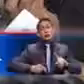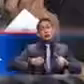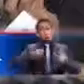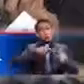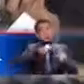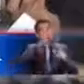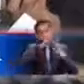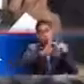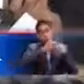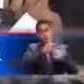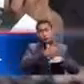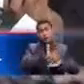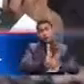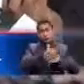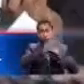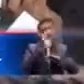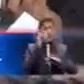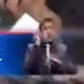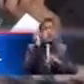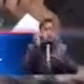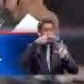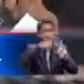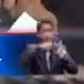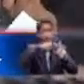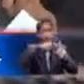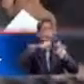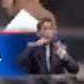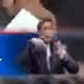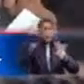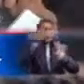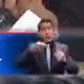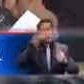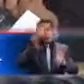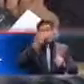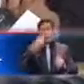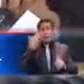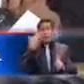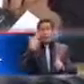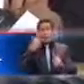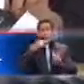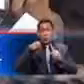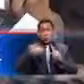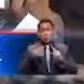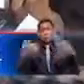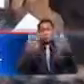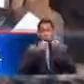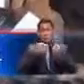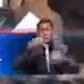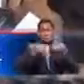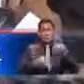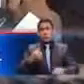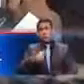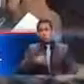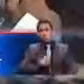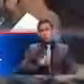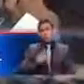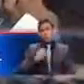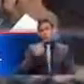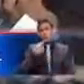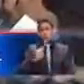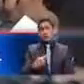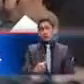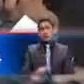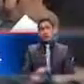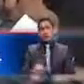Entonces ya Se podrían establecer los tiempos sobre los cuales podría continuar el juicio político pero yo me me atrevería anticipar que ya este